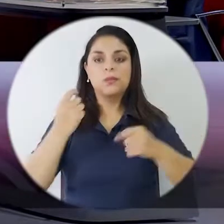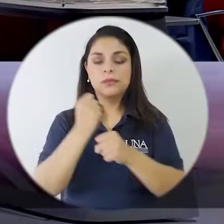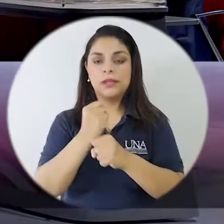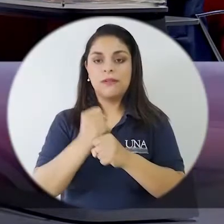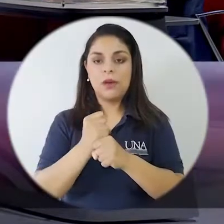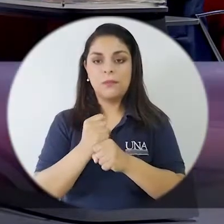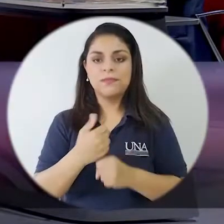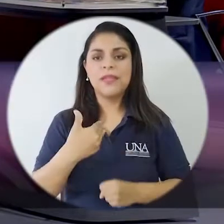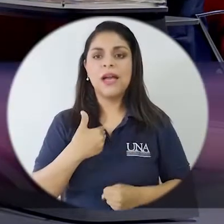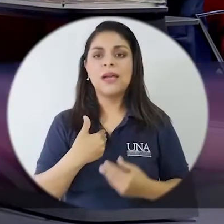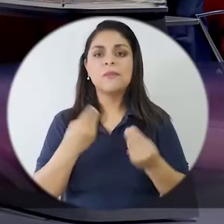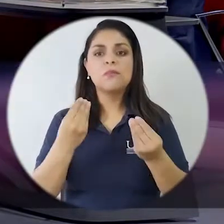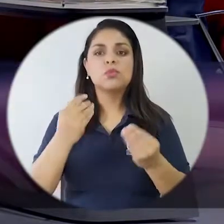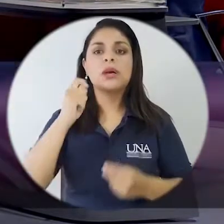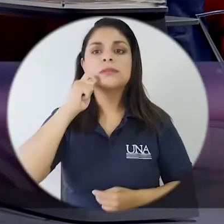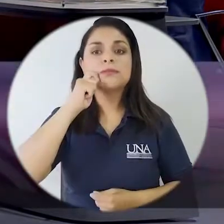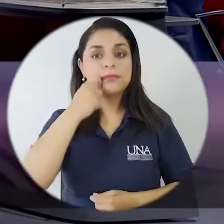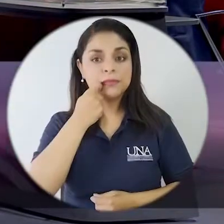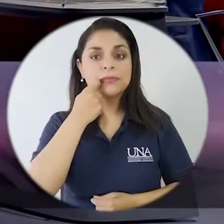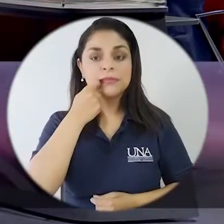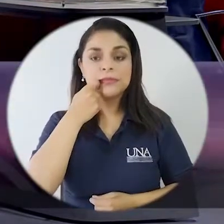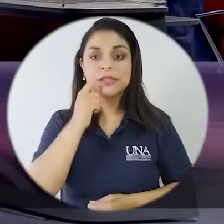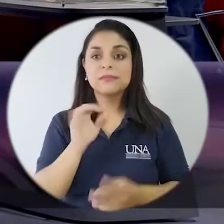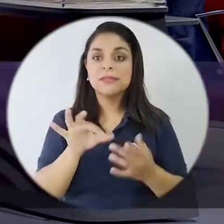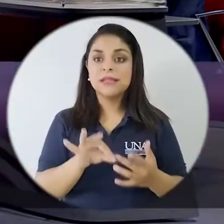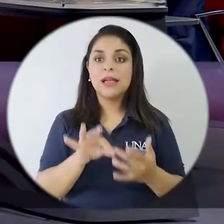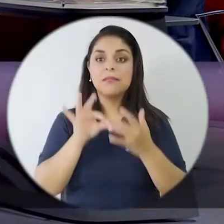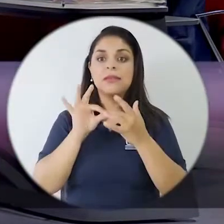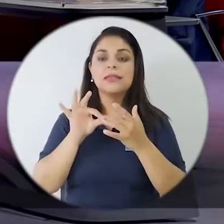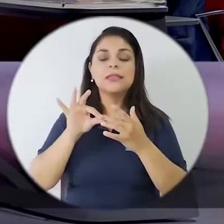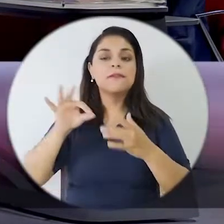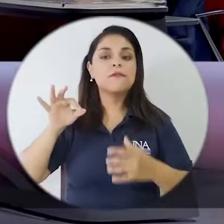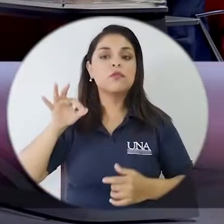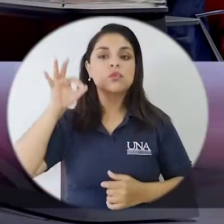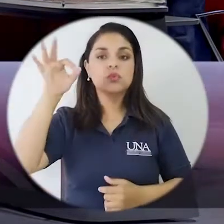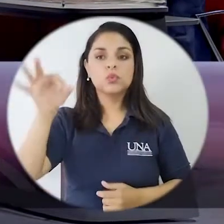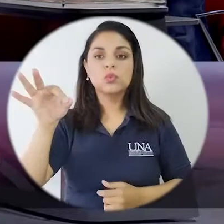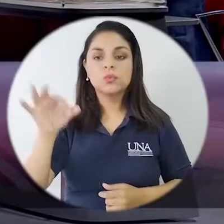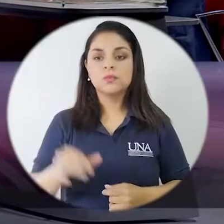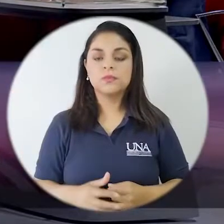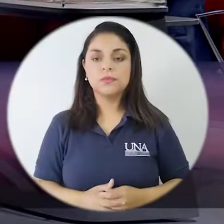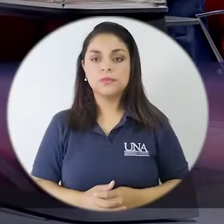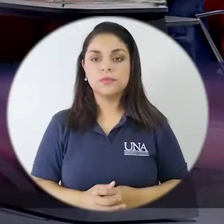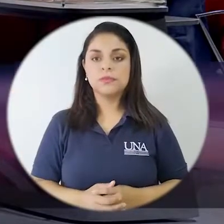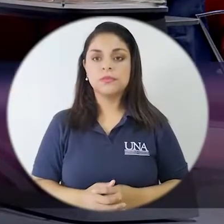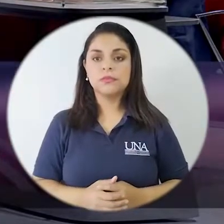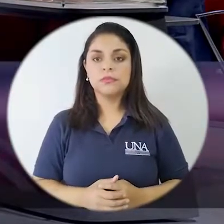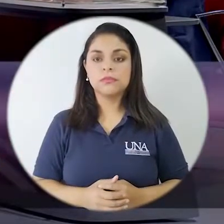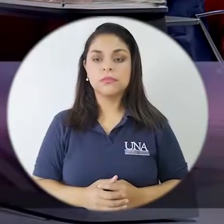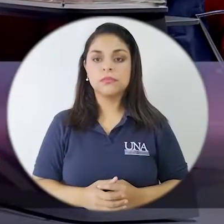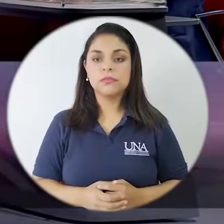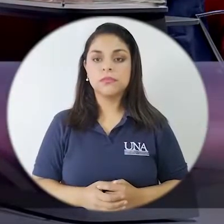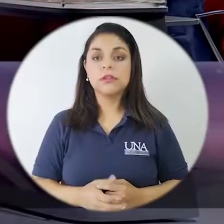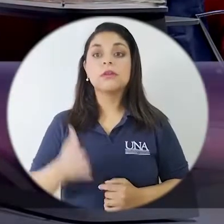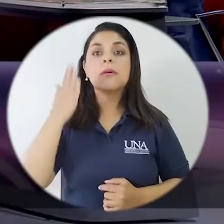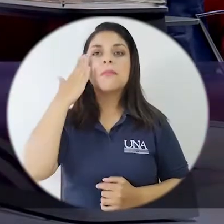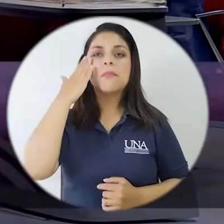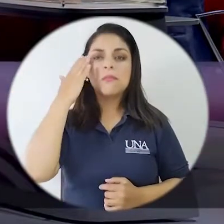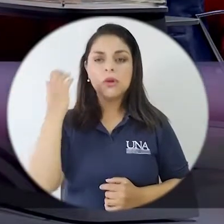trabaja. Y creo que hay muchas pistas sobre todo para futuro, porque hemos descubierto que